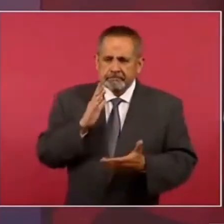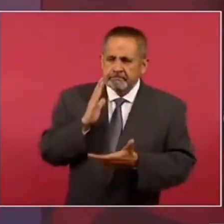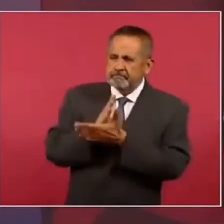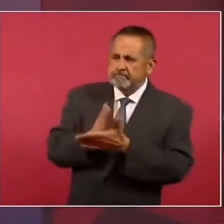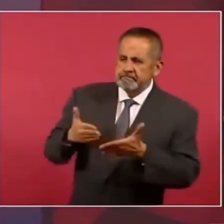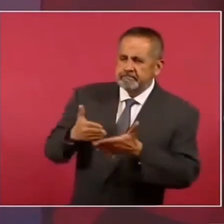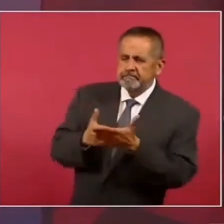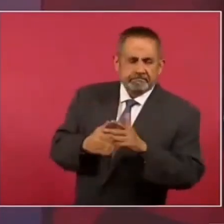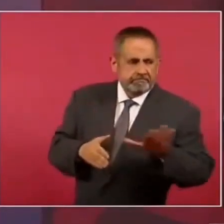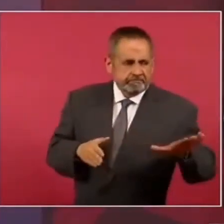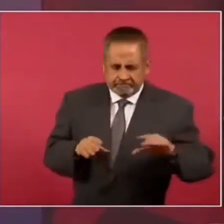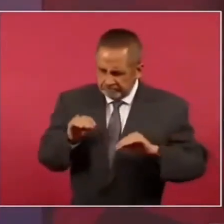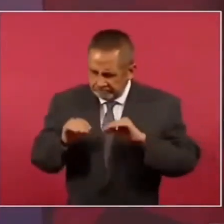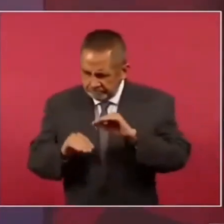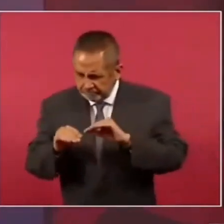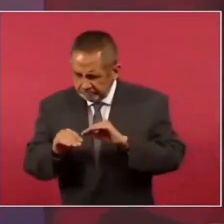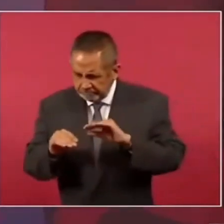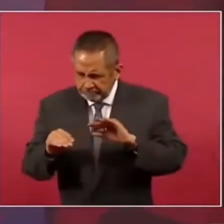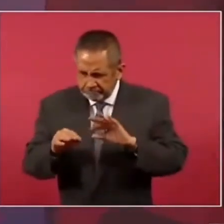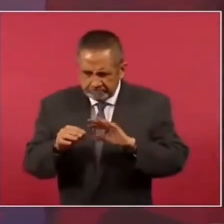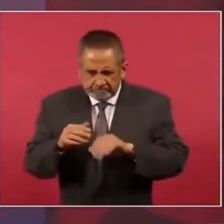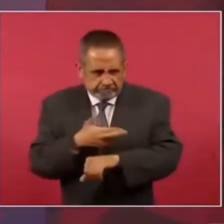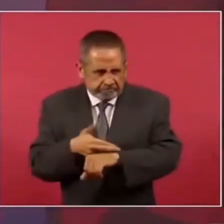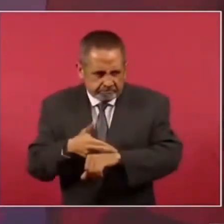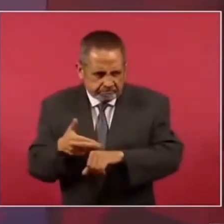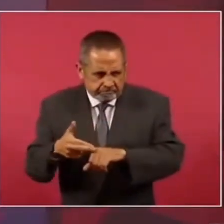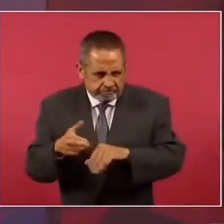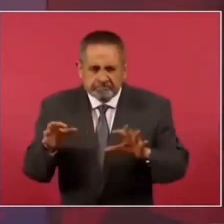sabotearla, la operación.